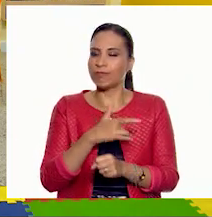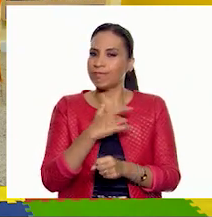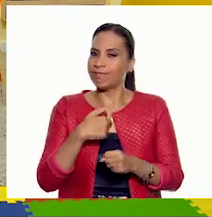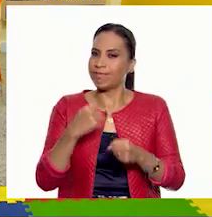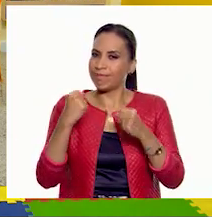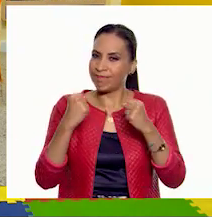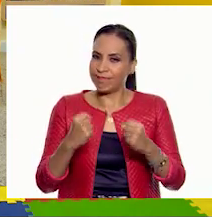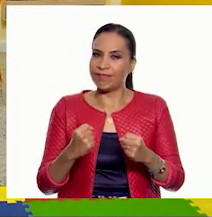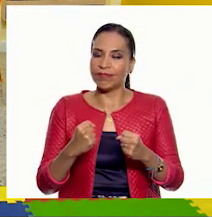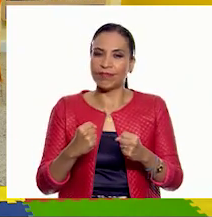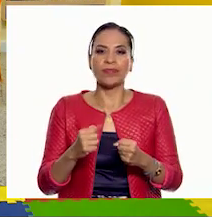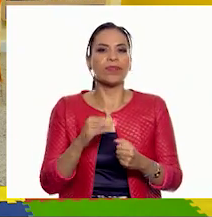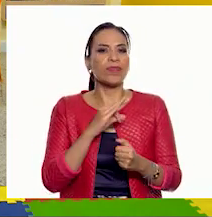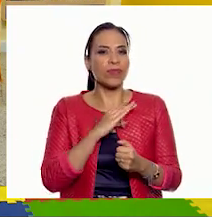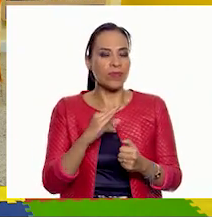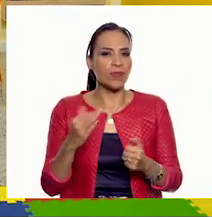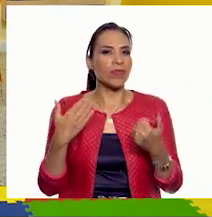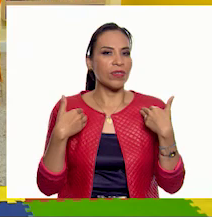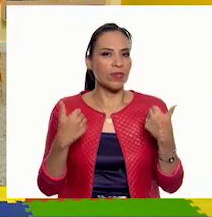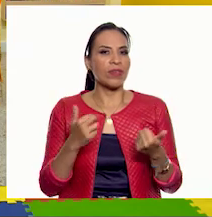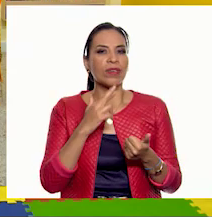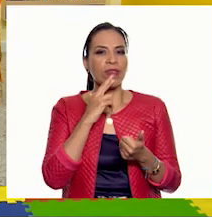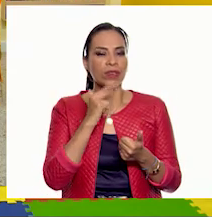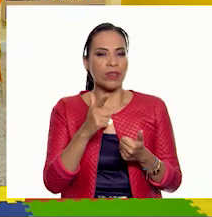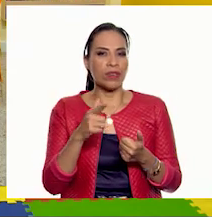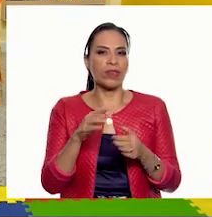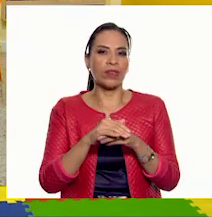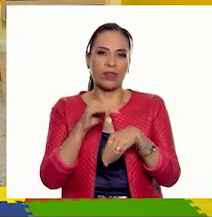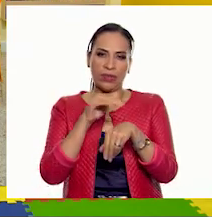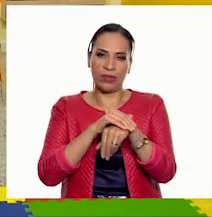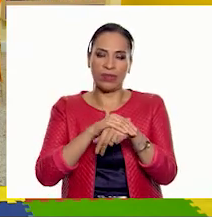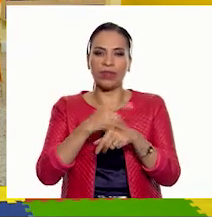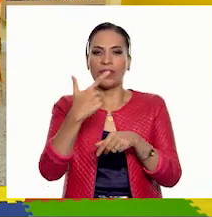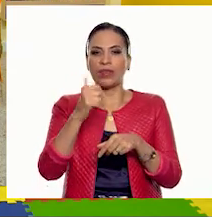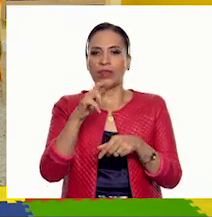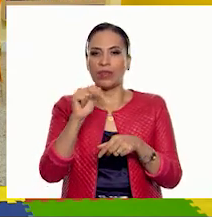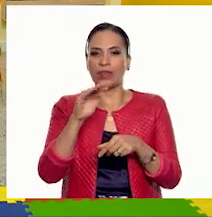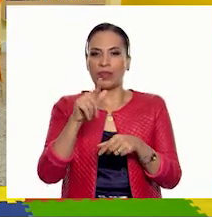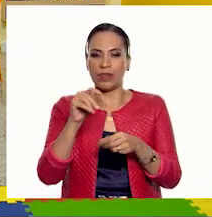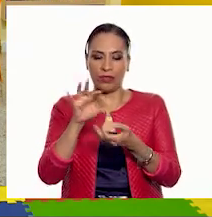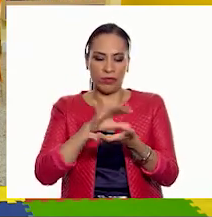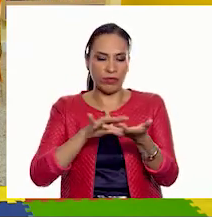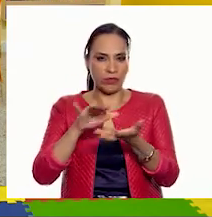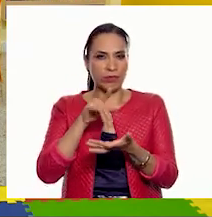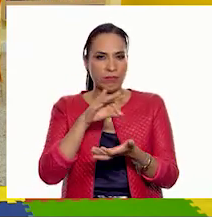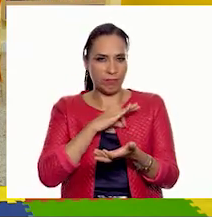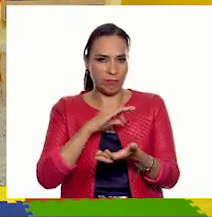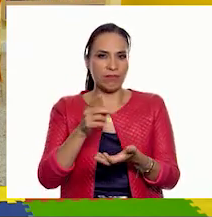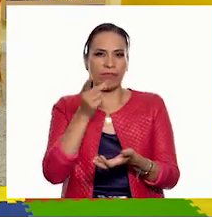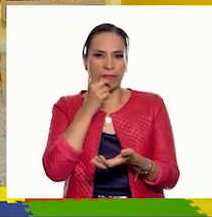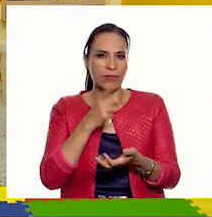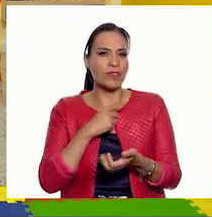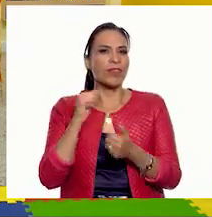seguro que podremos entender mejor a nuestro amigo Garabato, que tiene algo que decirnos.